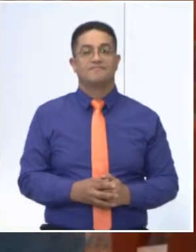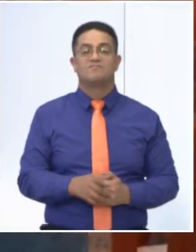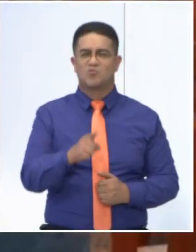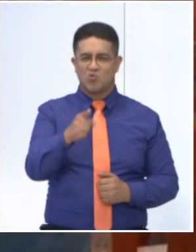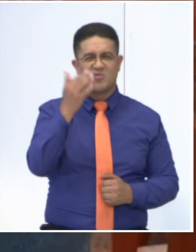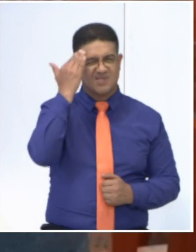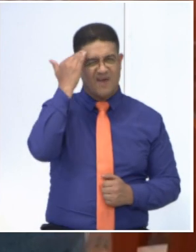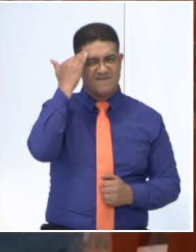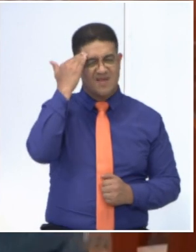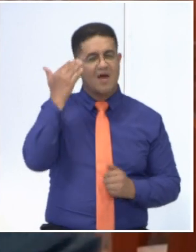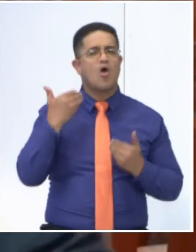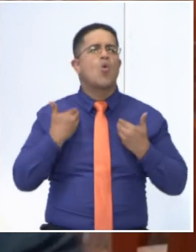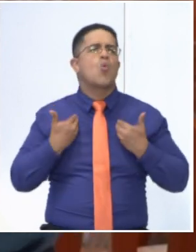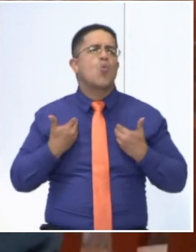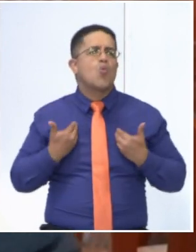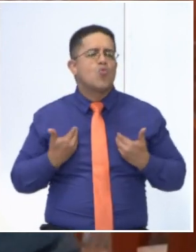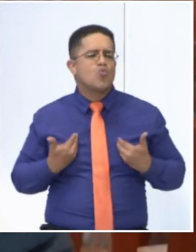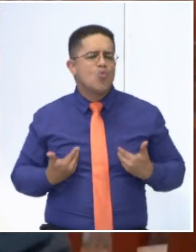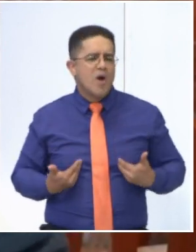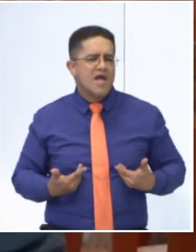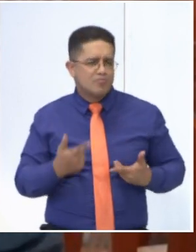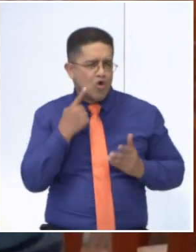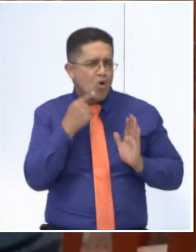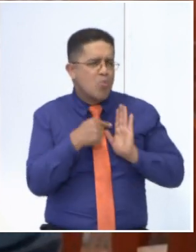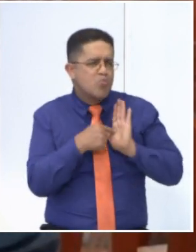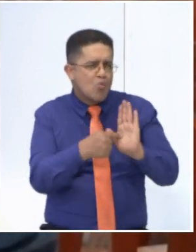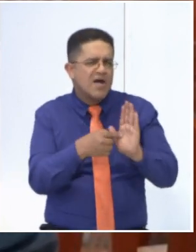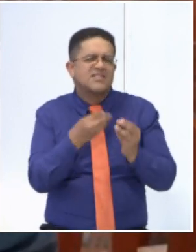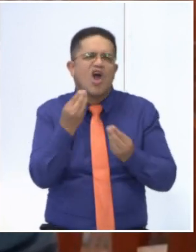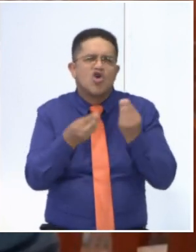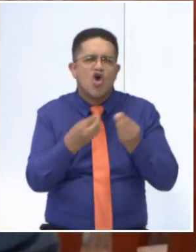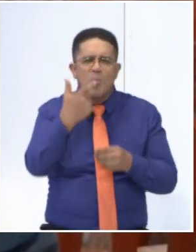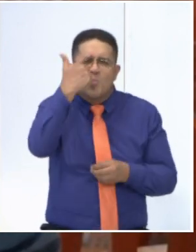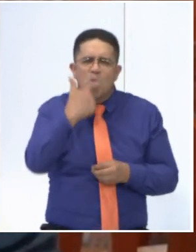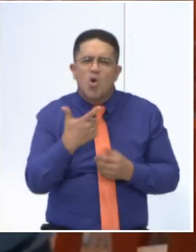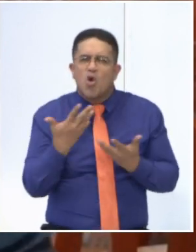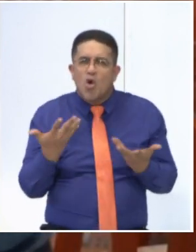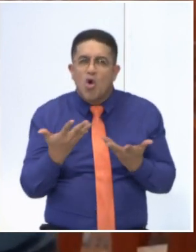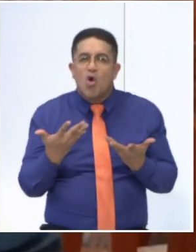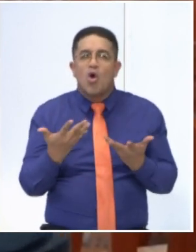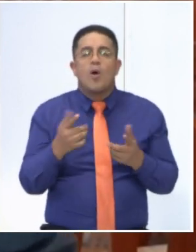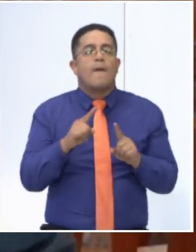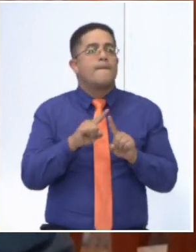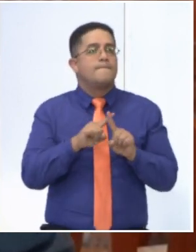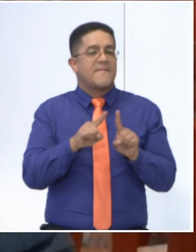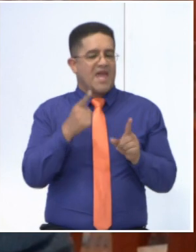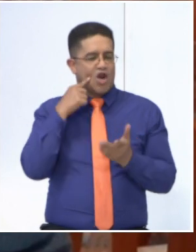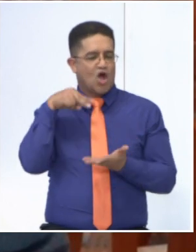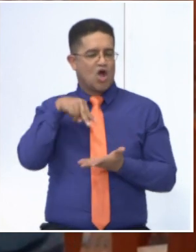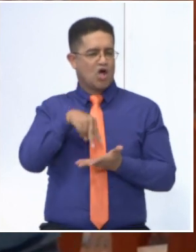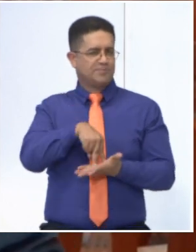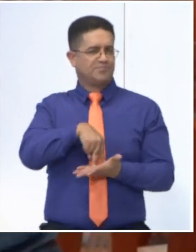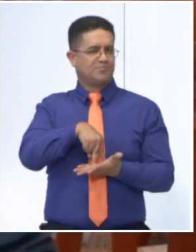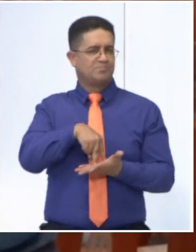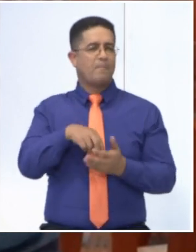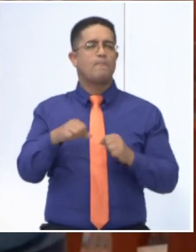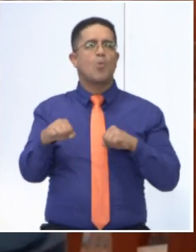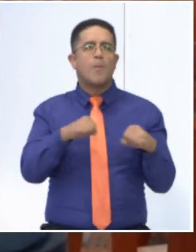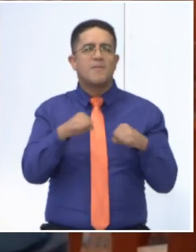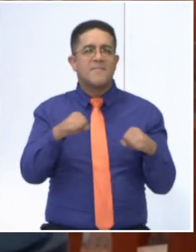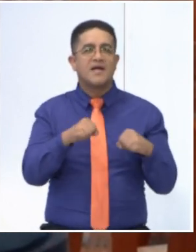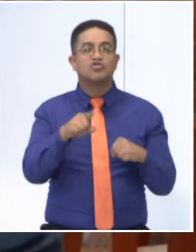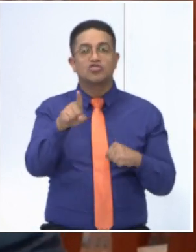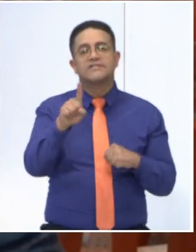¿Sabías que tu lenguaje corporal habla mucho acerca de tu personalidad? Pero más allá de tus posturas y movimientos, realmente habla de